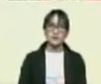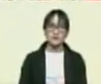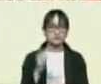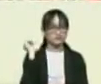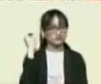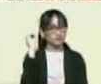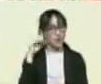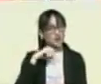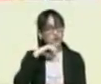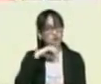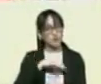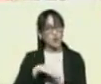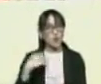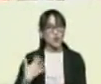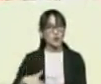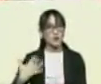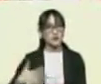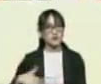histórica,